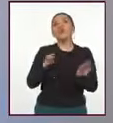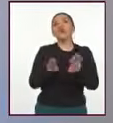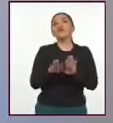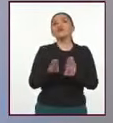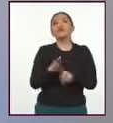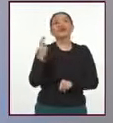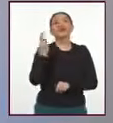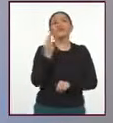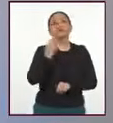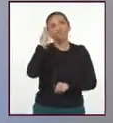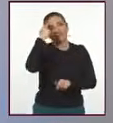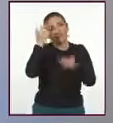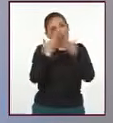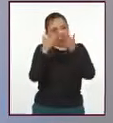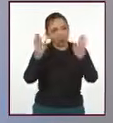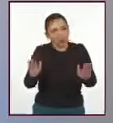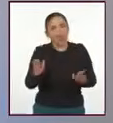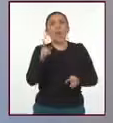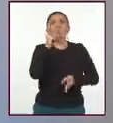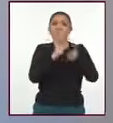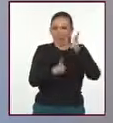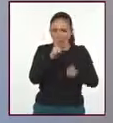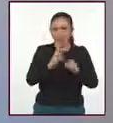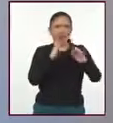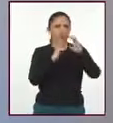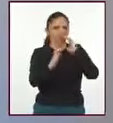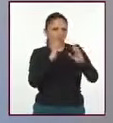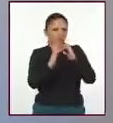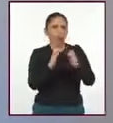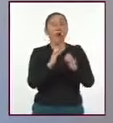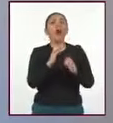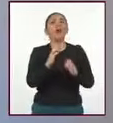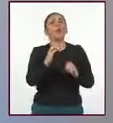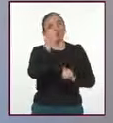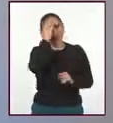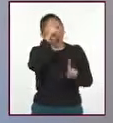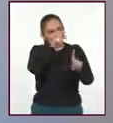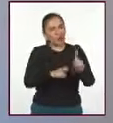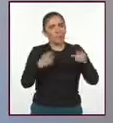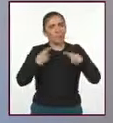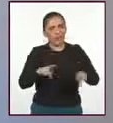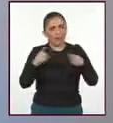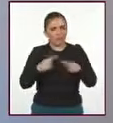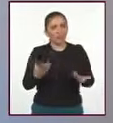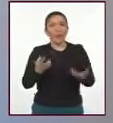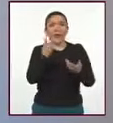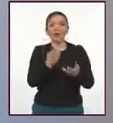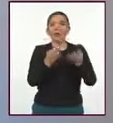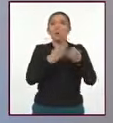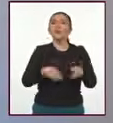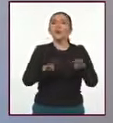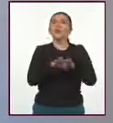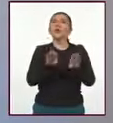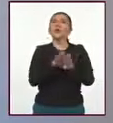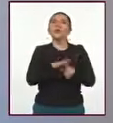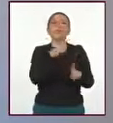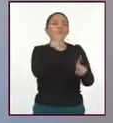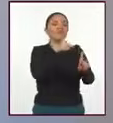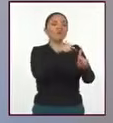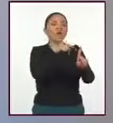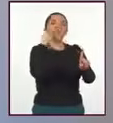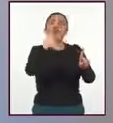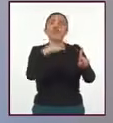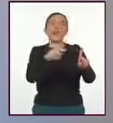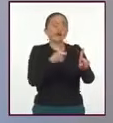esta apertura, el hablar con ellos, el reconocerlos. No hay nada como que uno le mencionen con su nombre en el salón de clases,